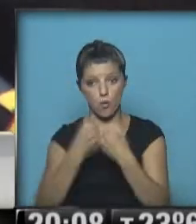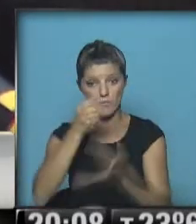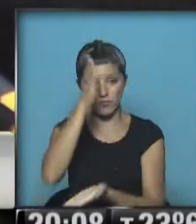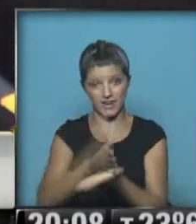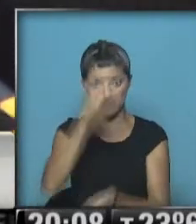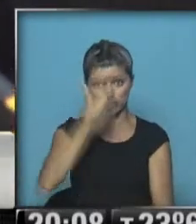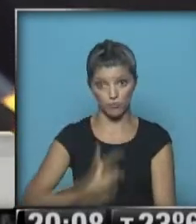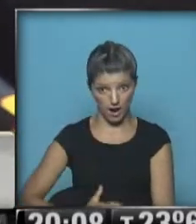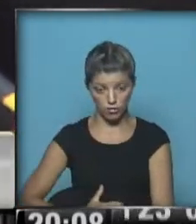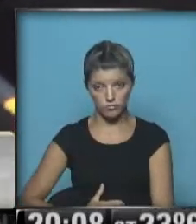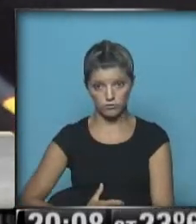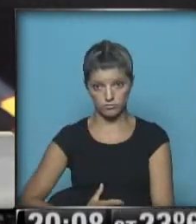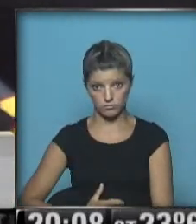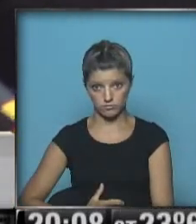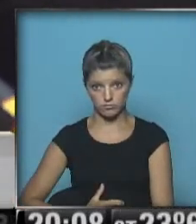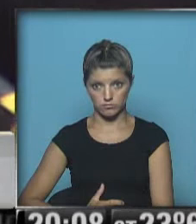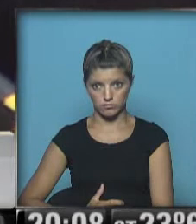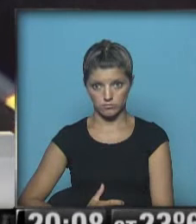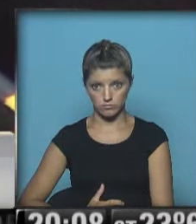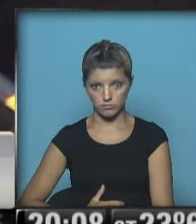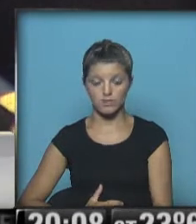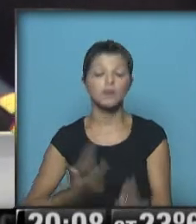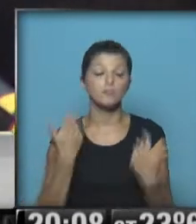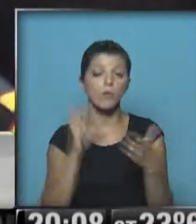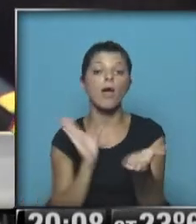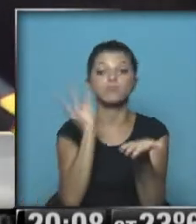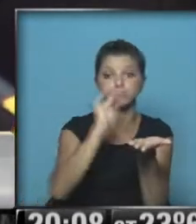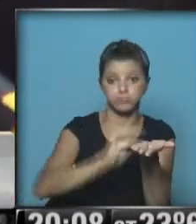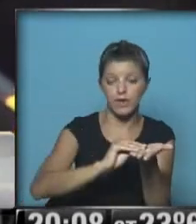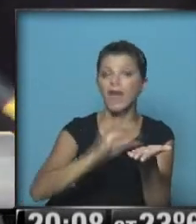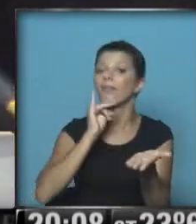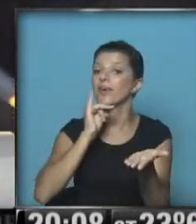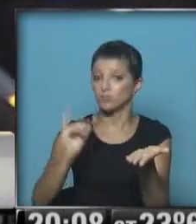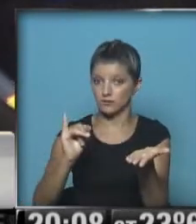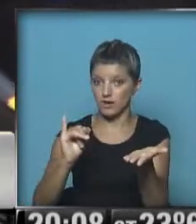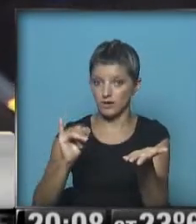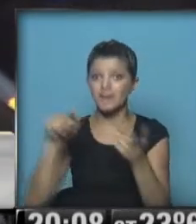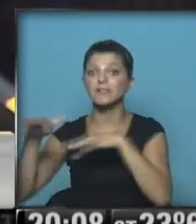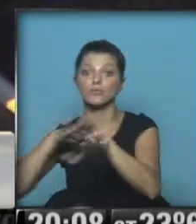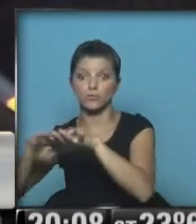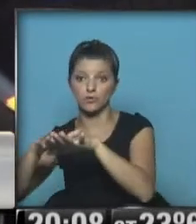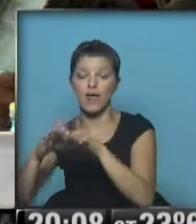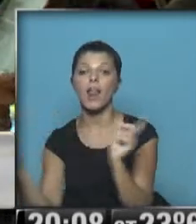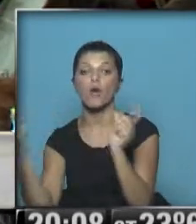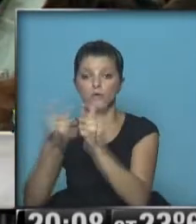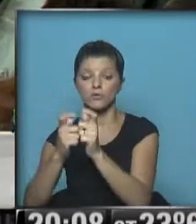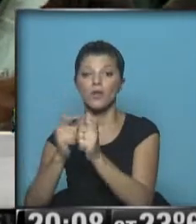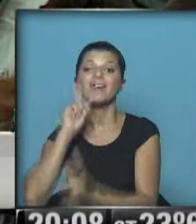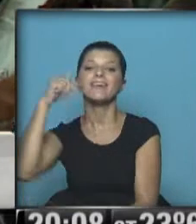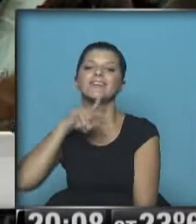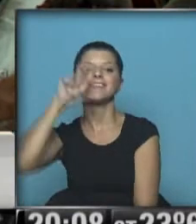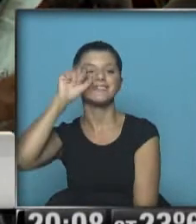humanos la posibilidad de denunciar el caso ante la comisión interamericana de derechos